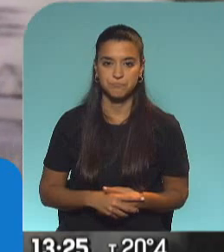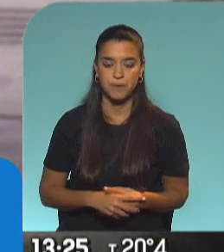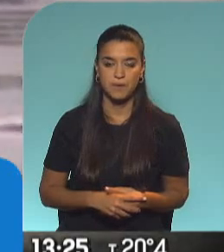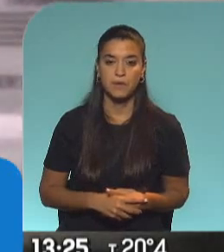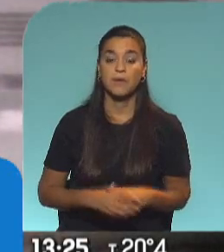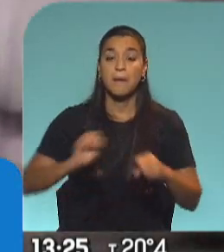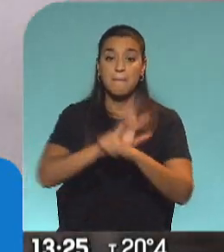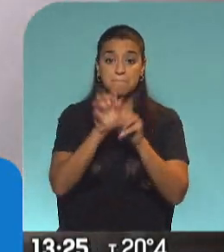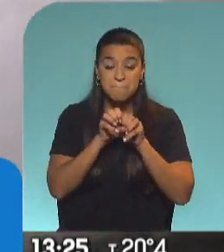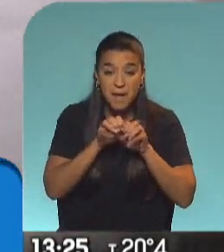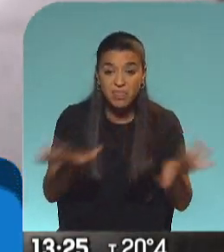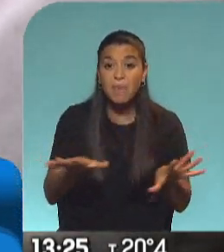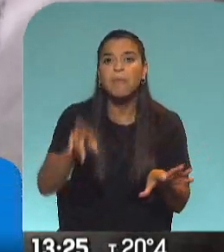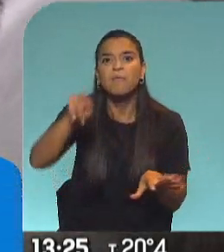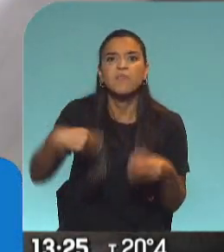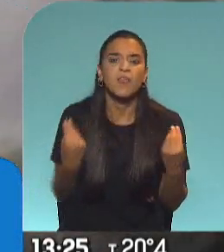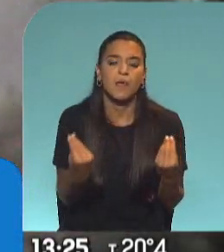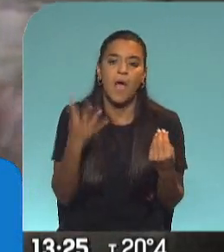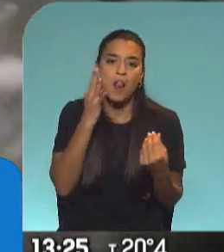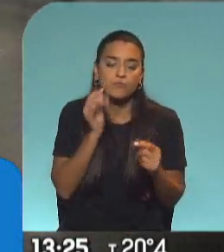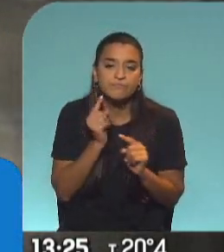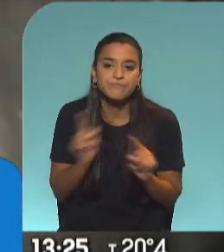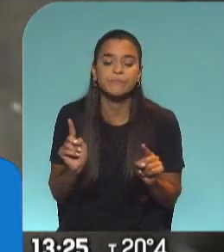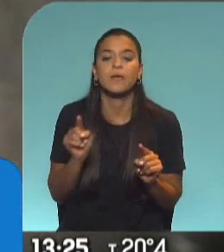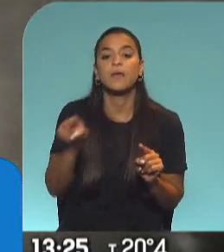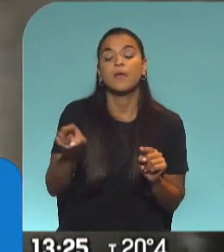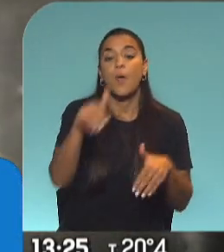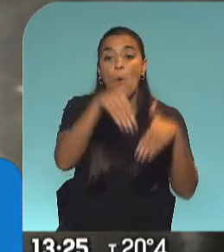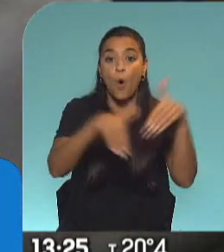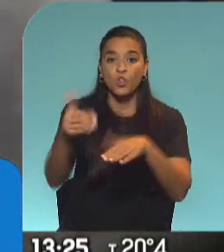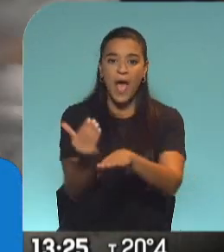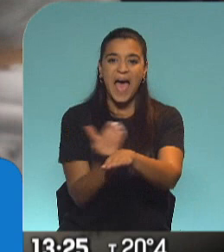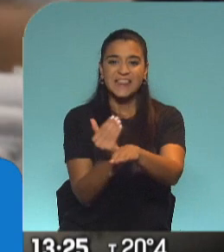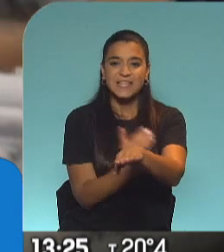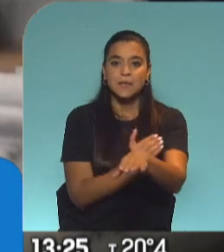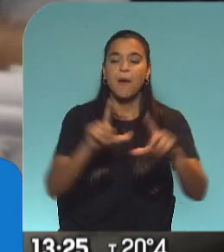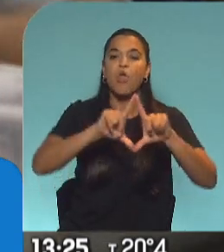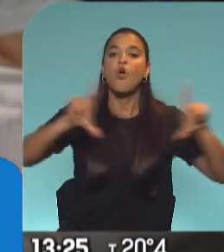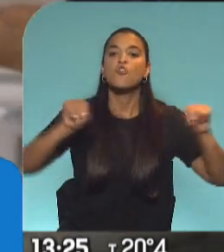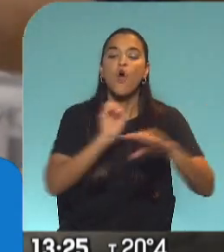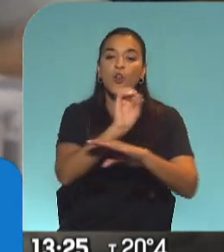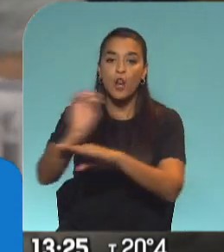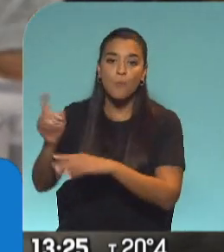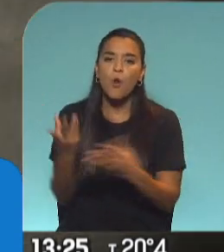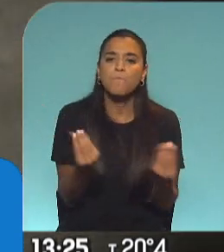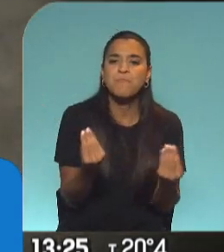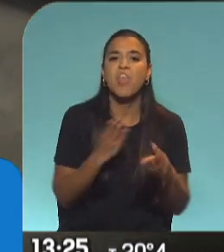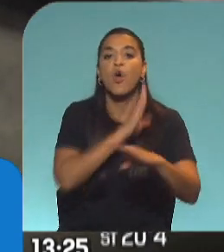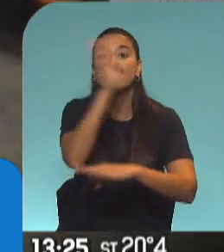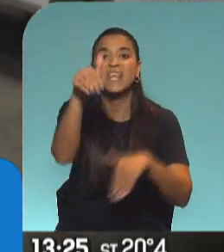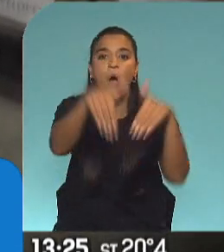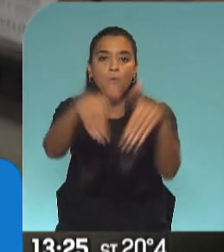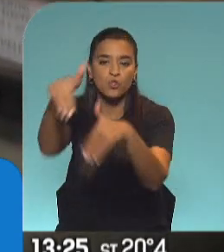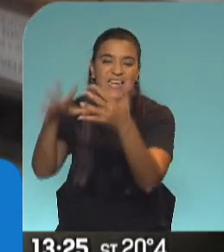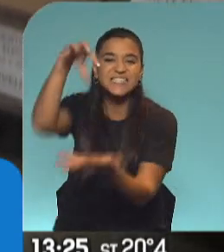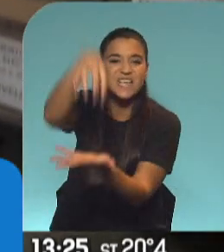La pandemia trajo otro fenómeno, el incremento del voto anticipado a través del correo por temor a concurrir el día de la elección a los